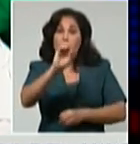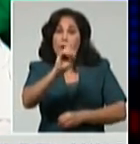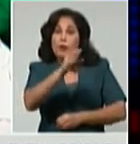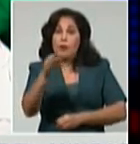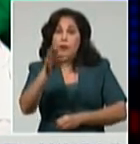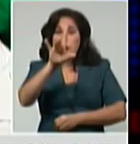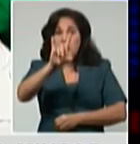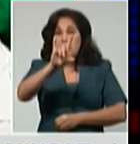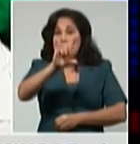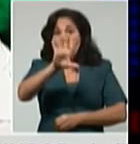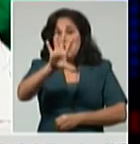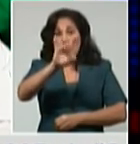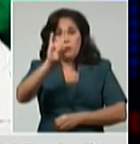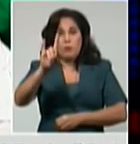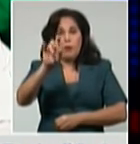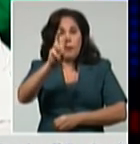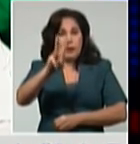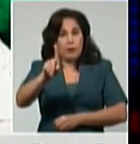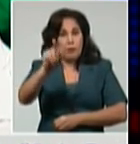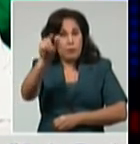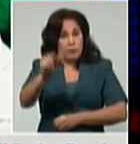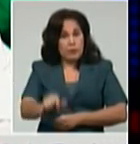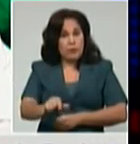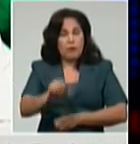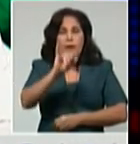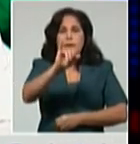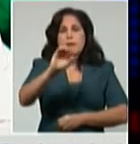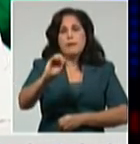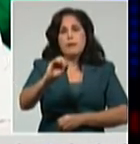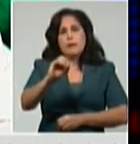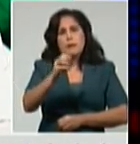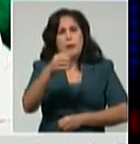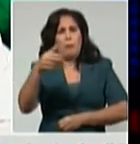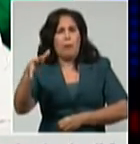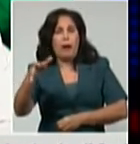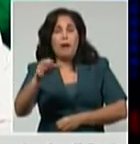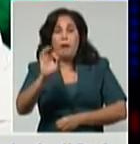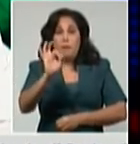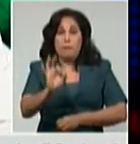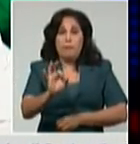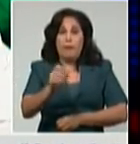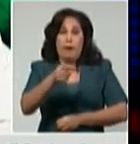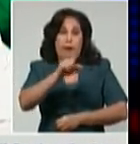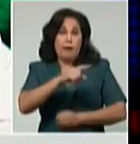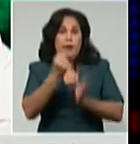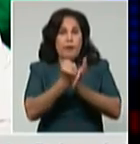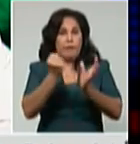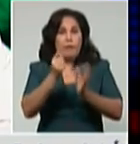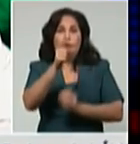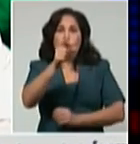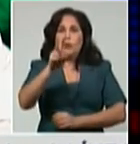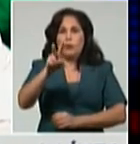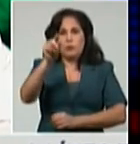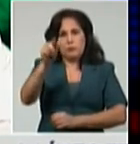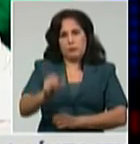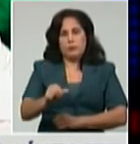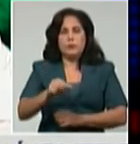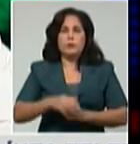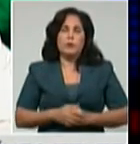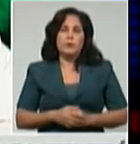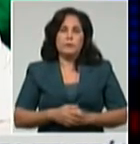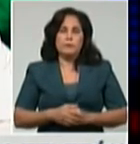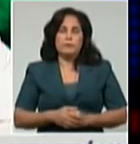59, 31, y en el de 60 y más se diagnosticaron ayer 12 personas con la